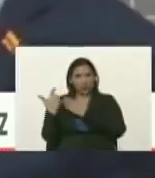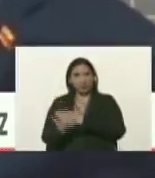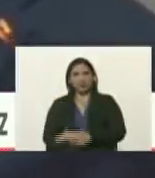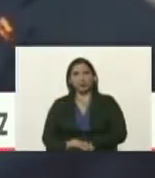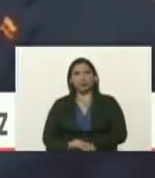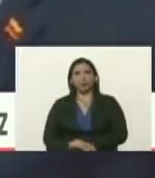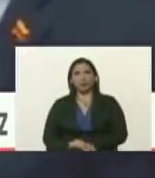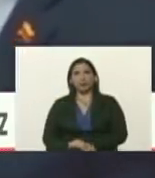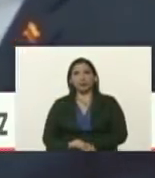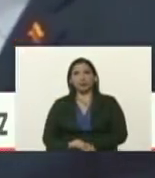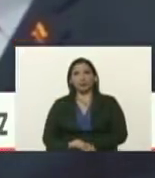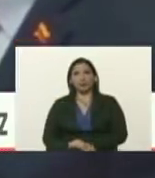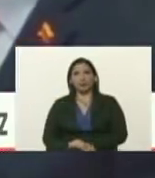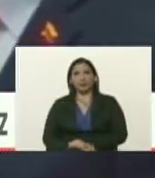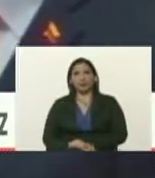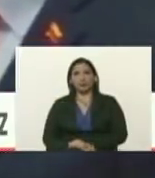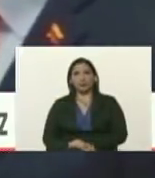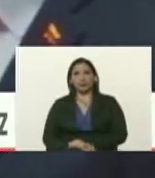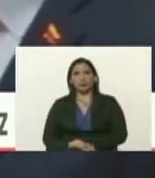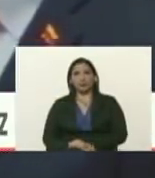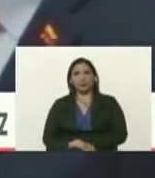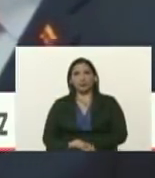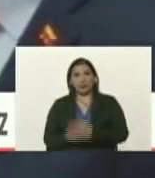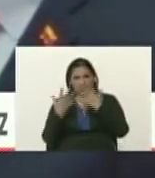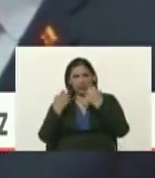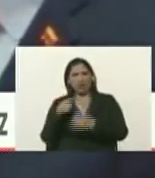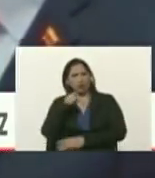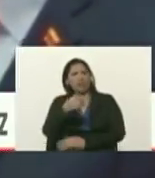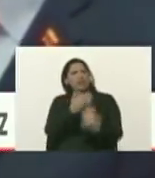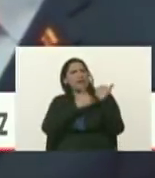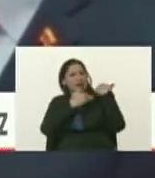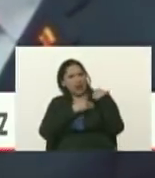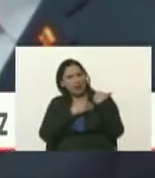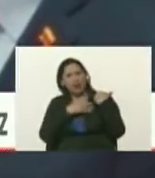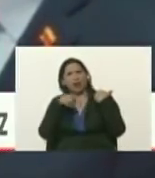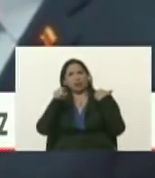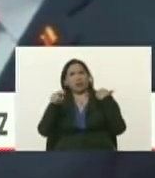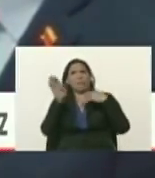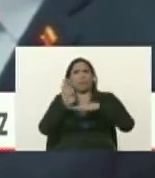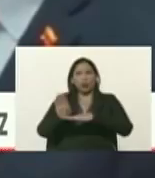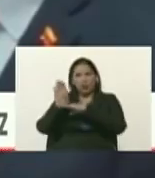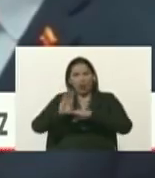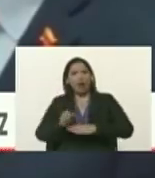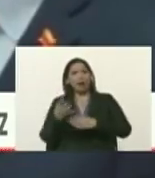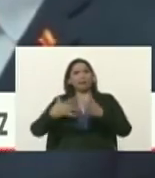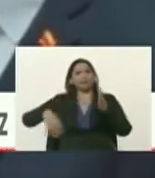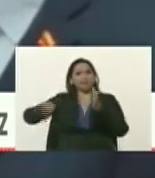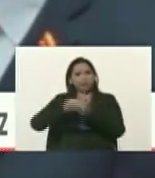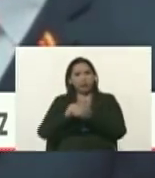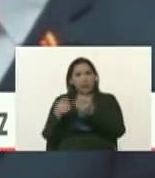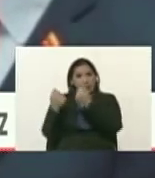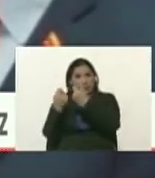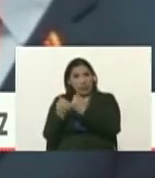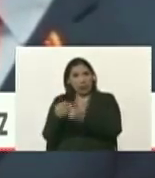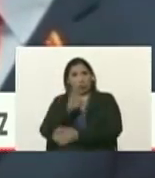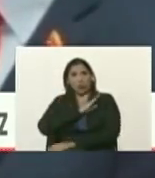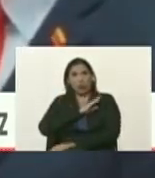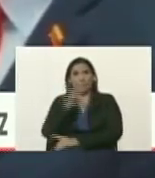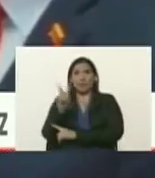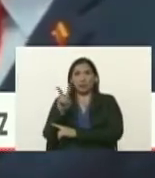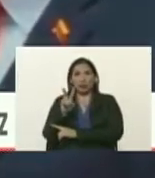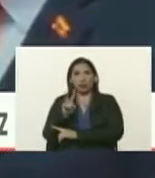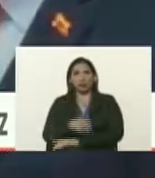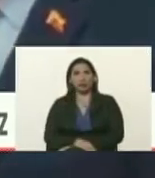Entiendo que usted se va a encargar de proteger, de rescatar el dinero, el patrimonio